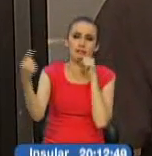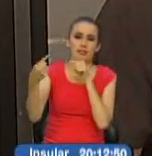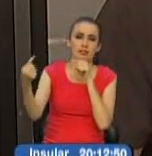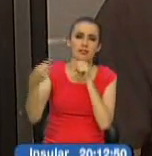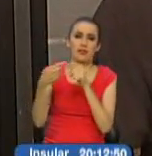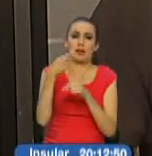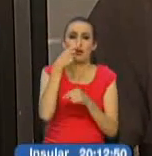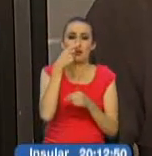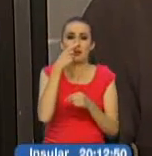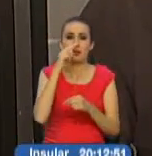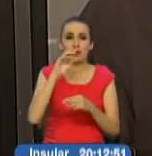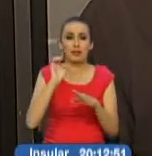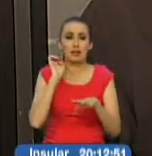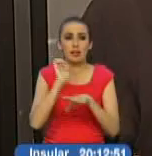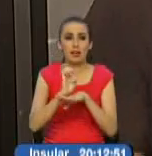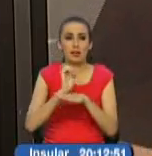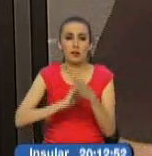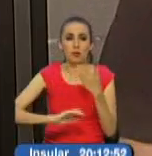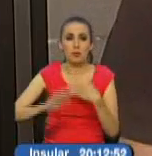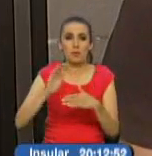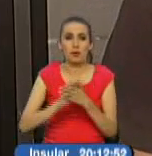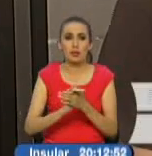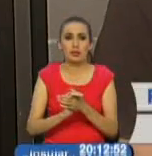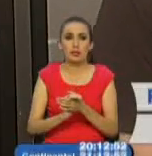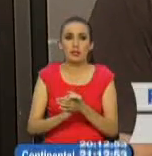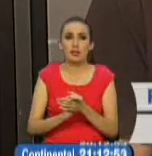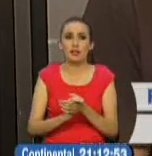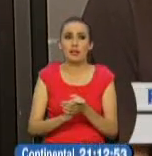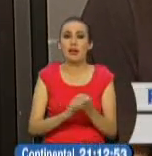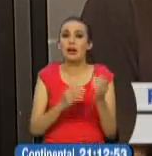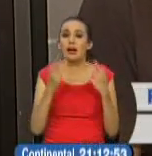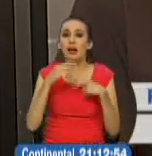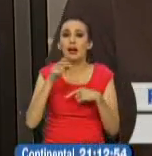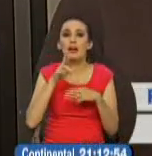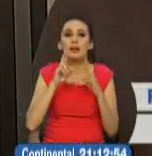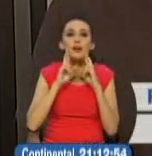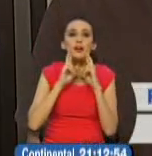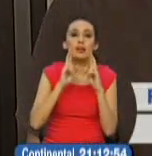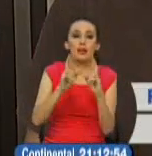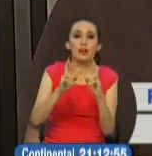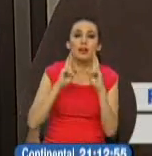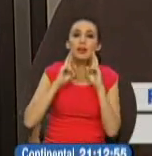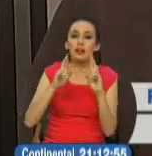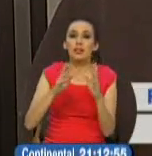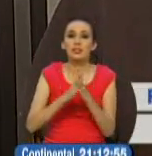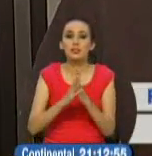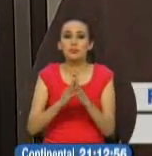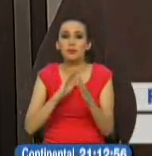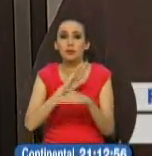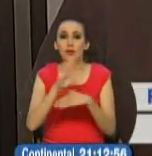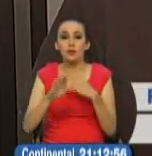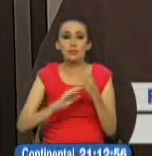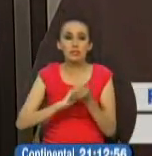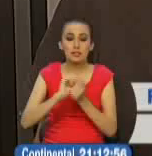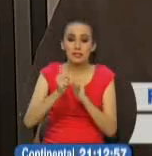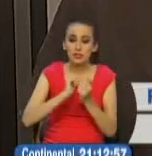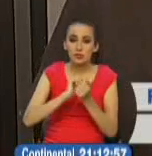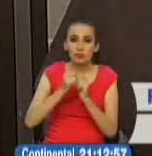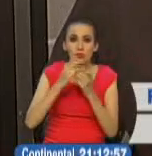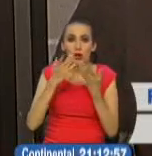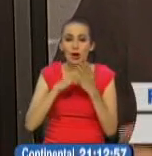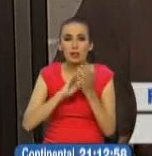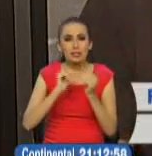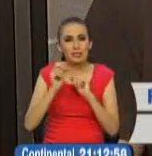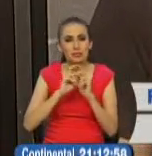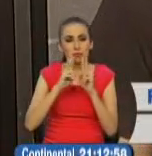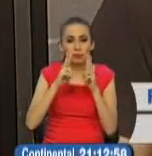intereses de la mayoría del pueblo ecuatoriano, responde a una línea de partido que trata de beneficiar, de proteger